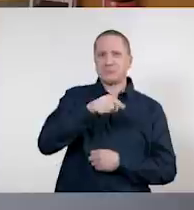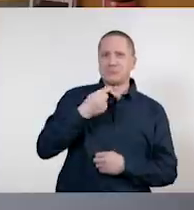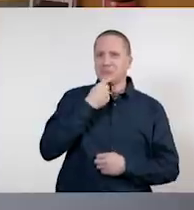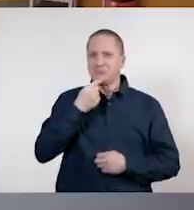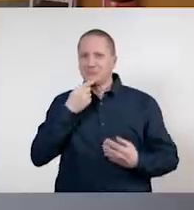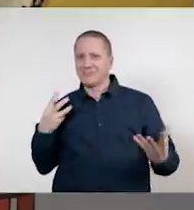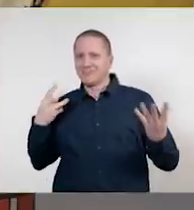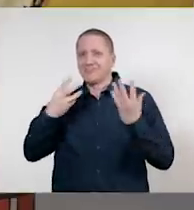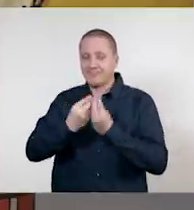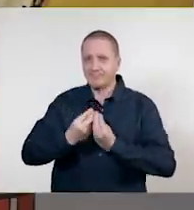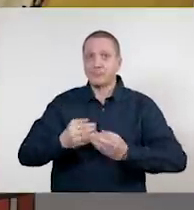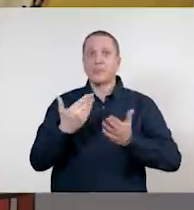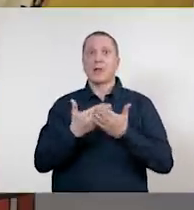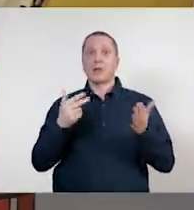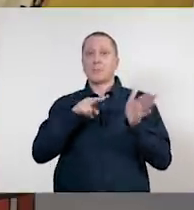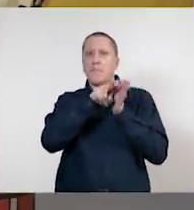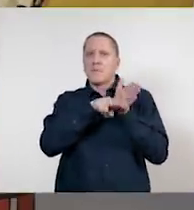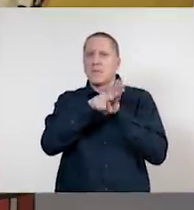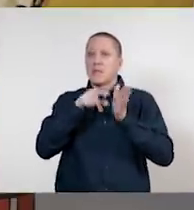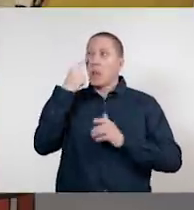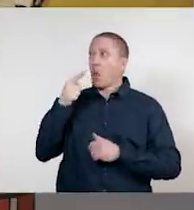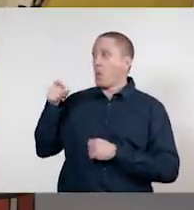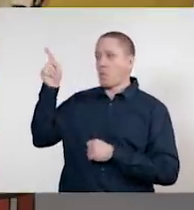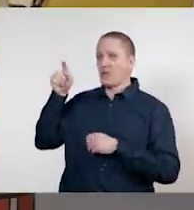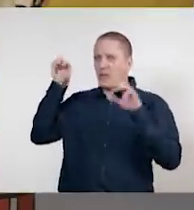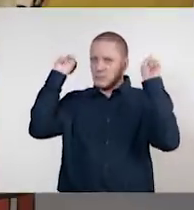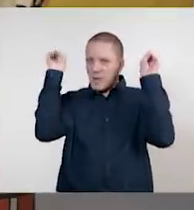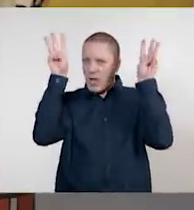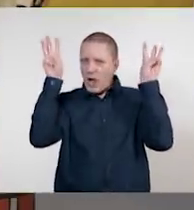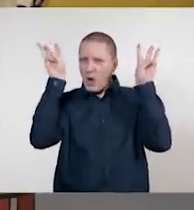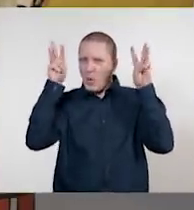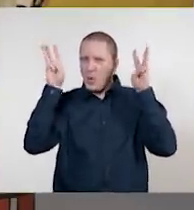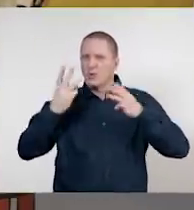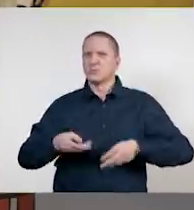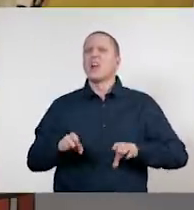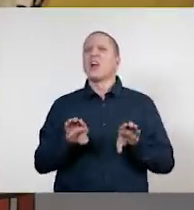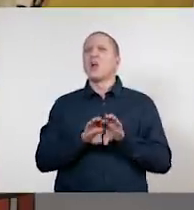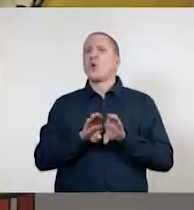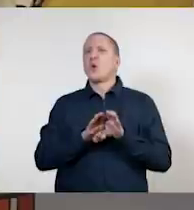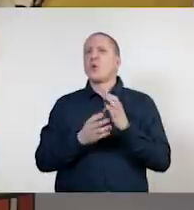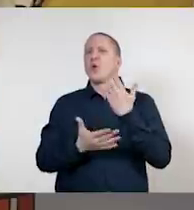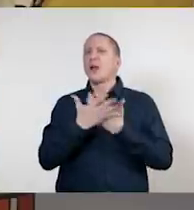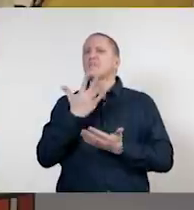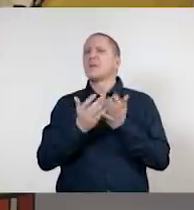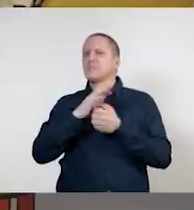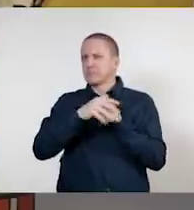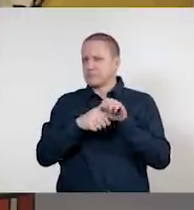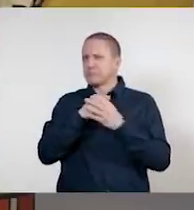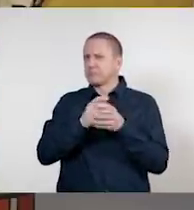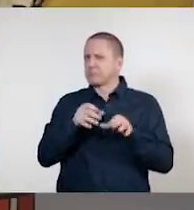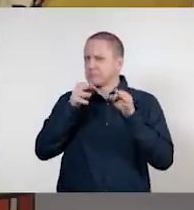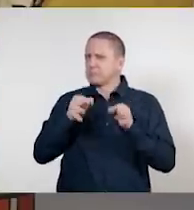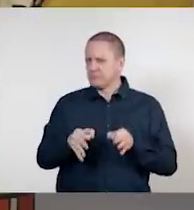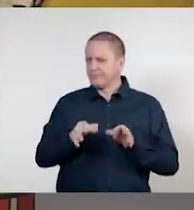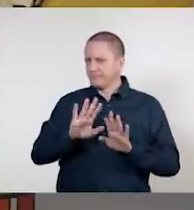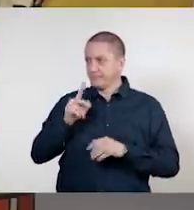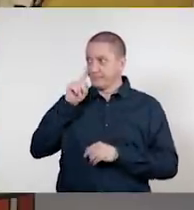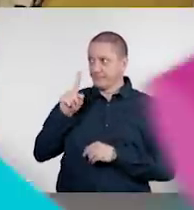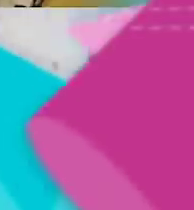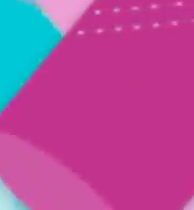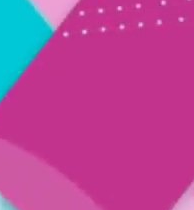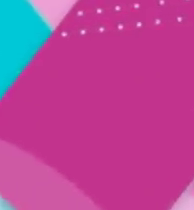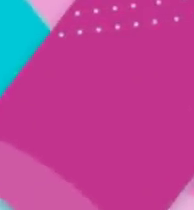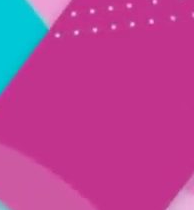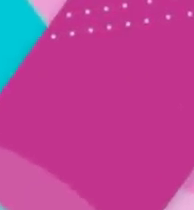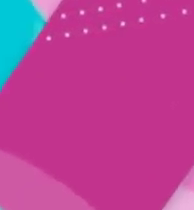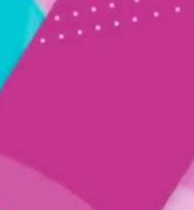niños y las niñas que nos ven. Vamos a ver una cápsula que nos tiene preparada Ajo Listo sobre el correcto lavado de nuestras manos y después